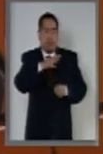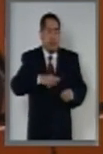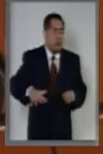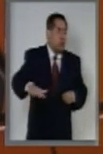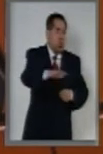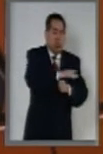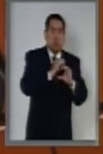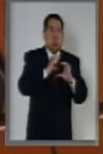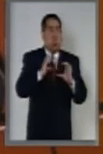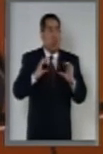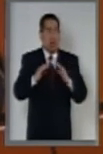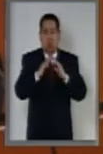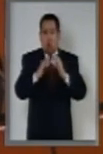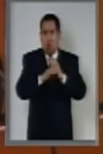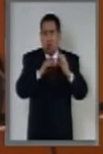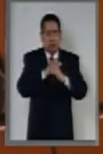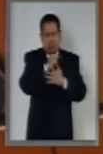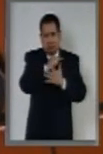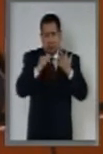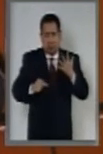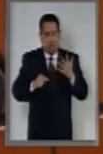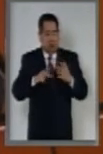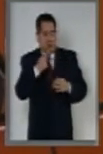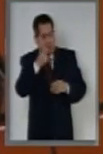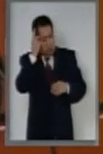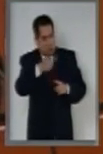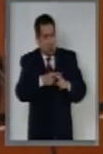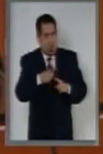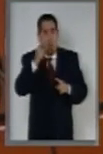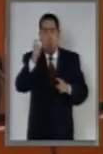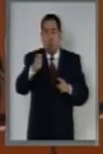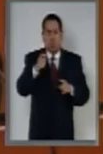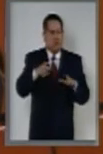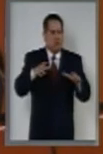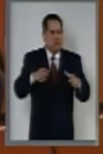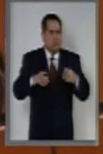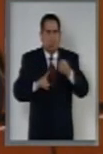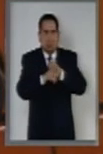bienes, y por ello detenta el monopolio de la violencia.